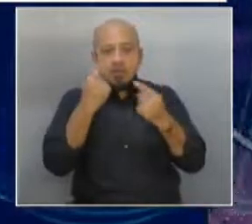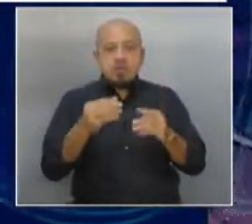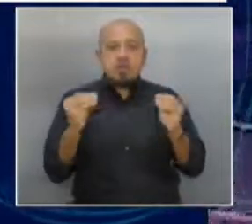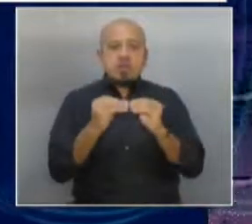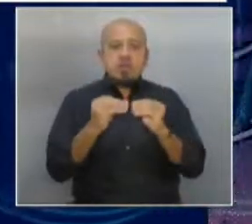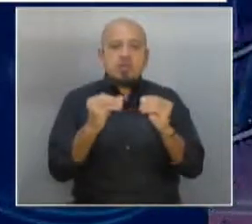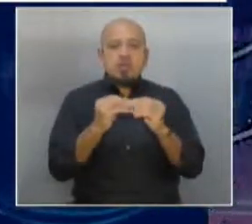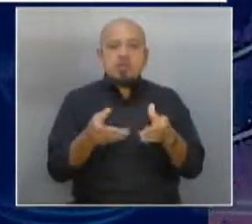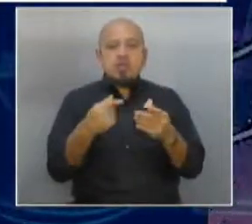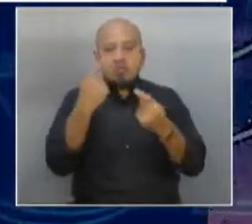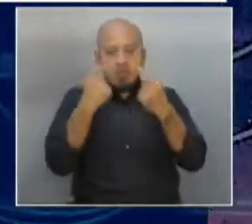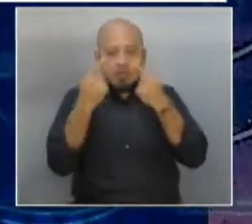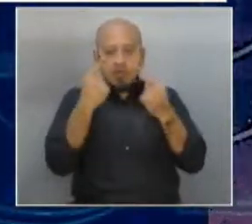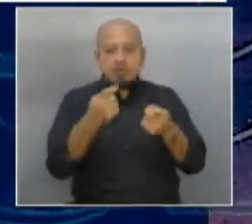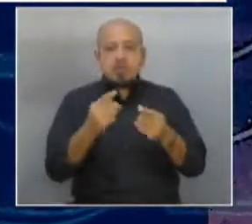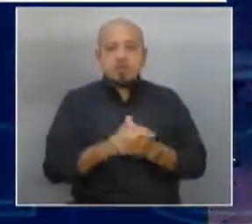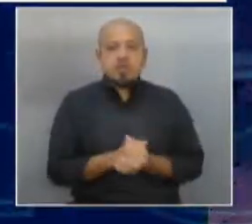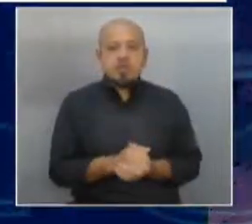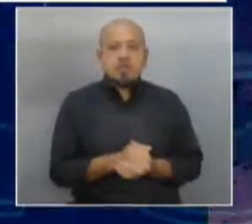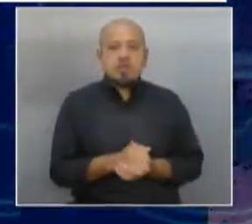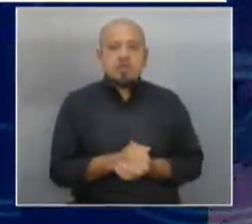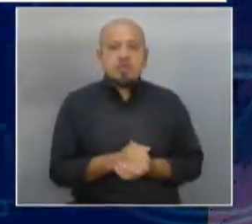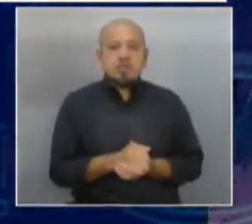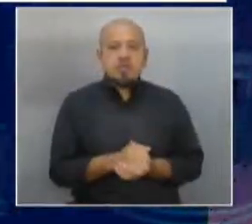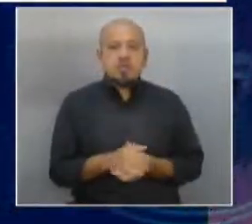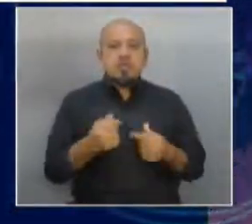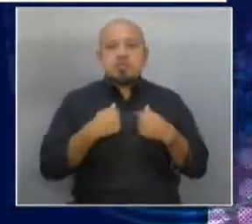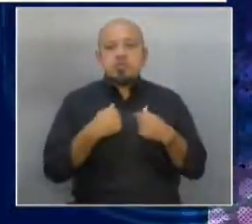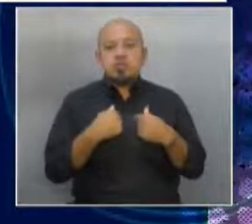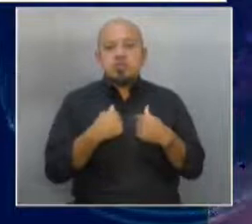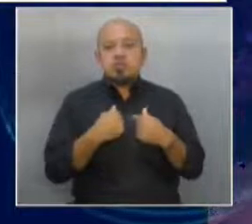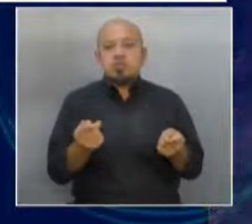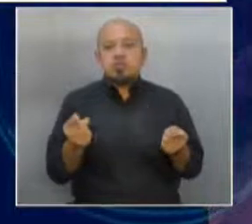¿por qué llorás? Es porque nosotros, los inmigrantes,